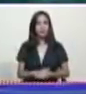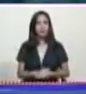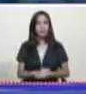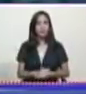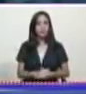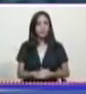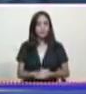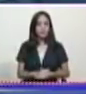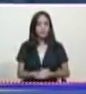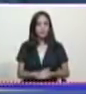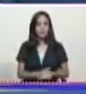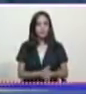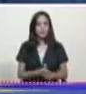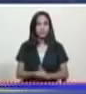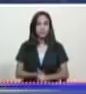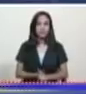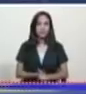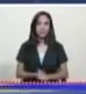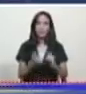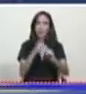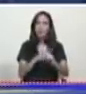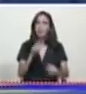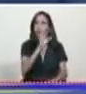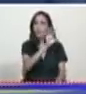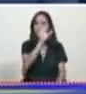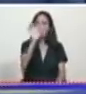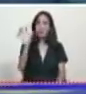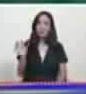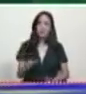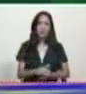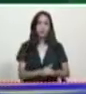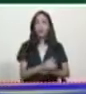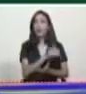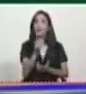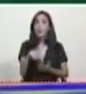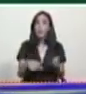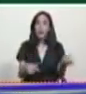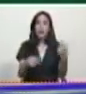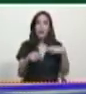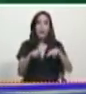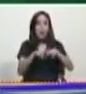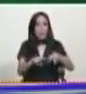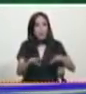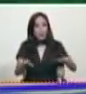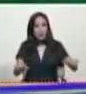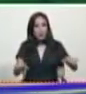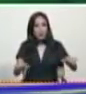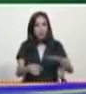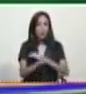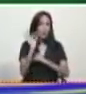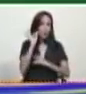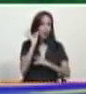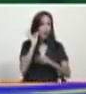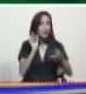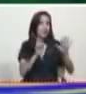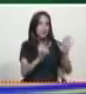A Grecia y Albania, que me trajeron hasta aquí, estas niñas de 7 y 3